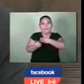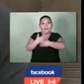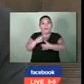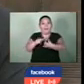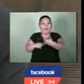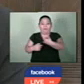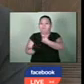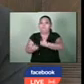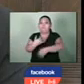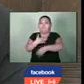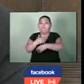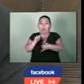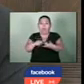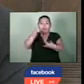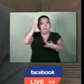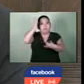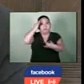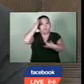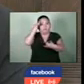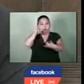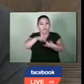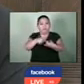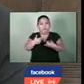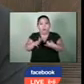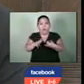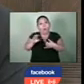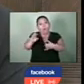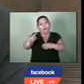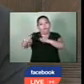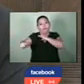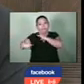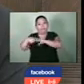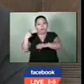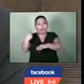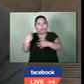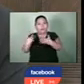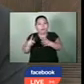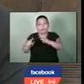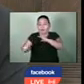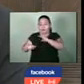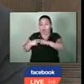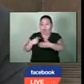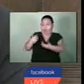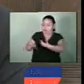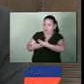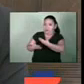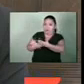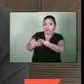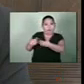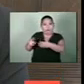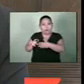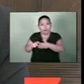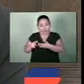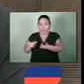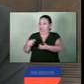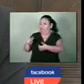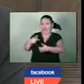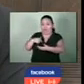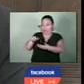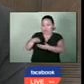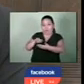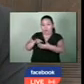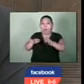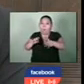celular como para poder nosotros, o un correo, ¿verdad?, desde que se hizo una transferencia, inmediatamente llamar nosotros al número